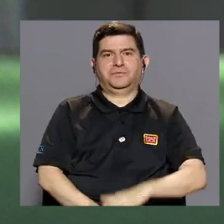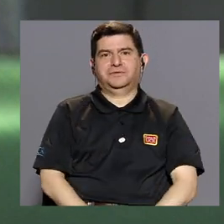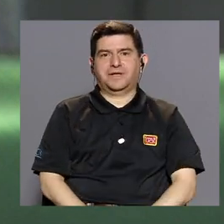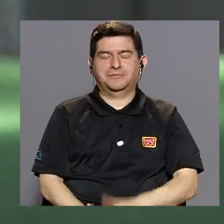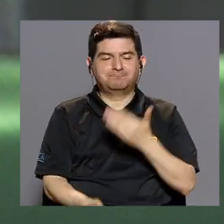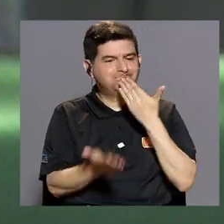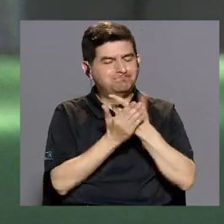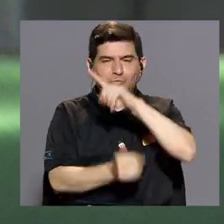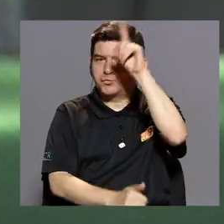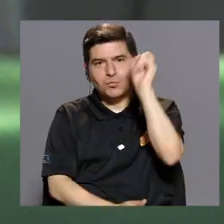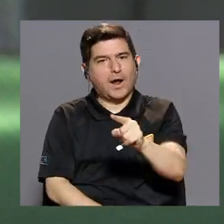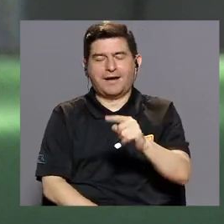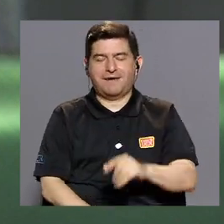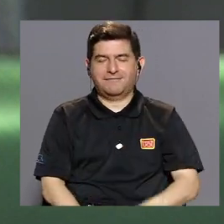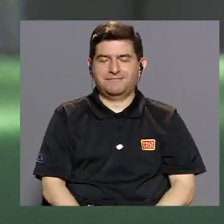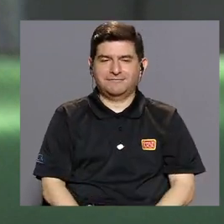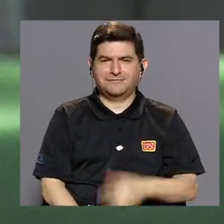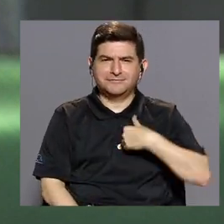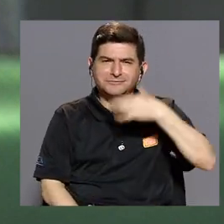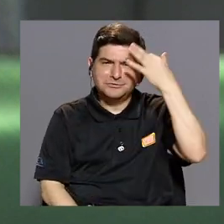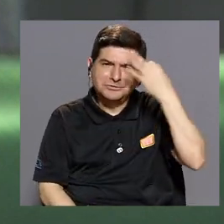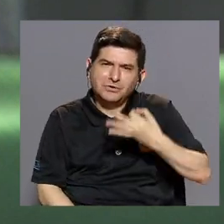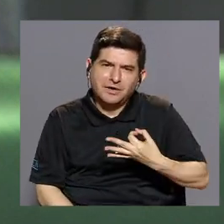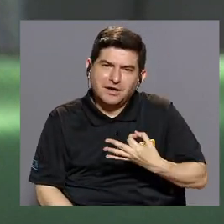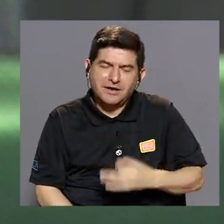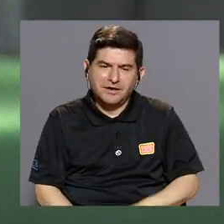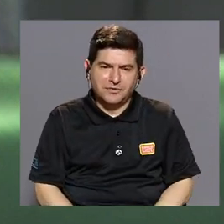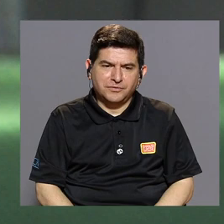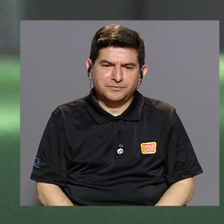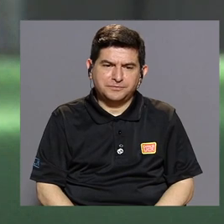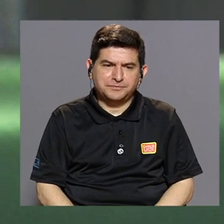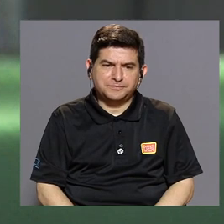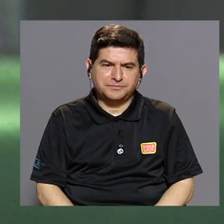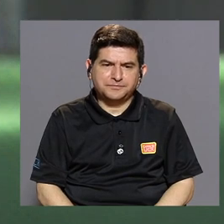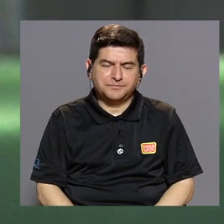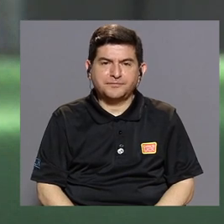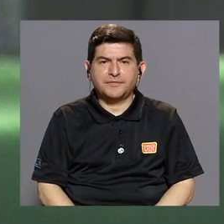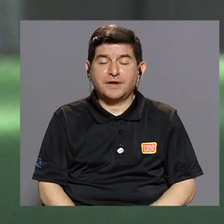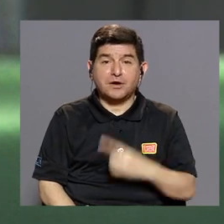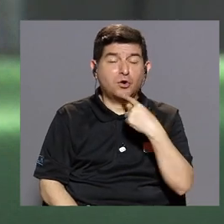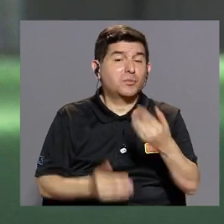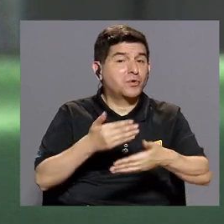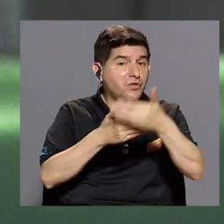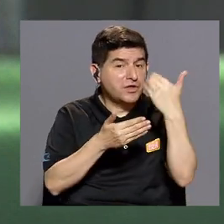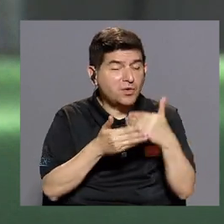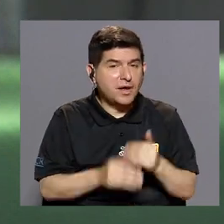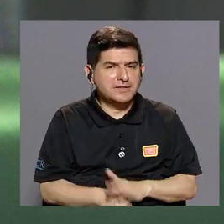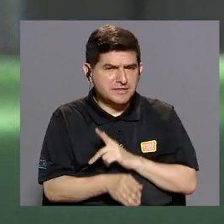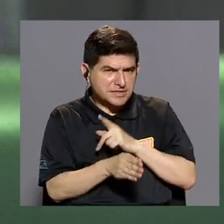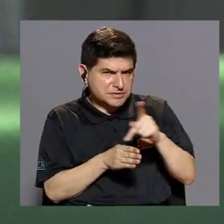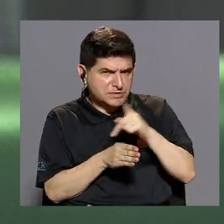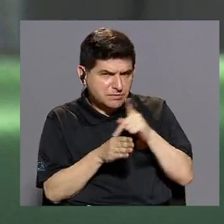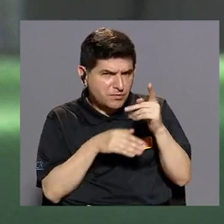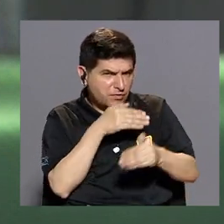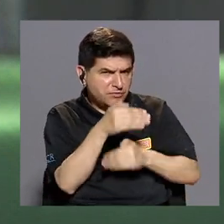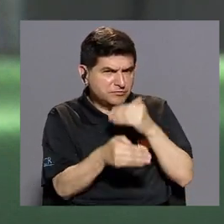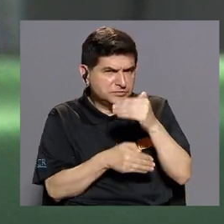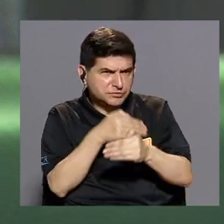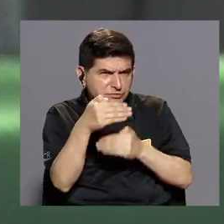¿verdad? Es muy buena pregunta. Yo sí creo que para lograr, como lo comentaba usted, el tema de la